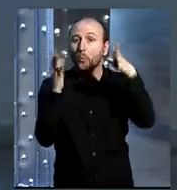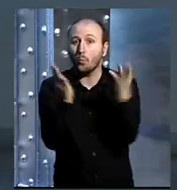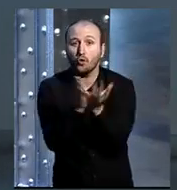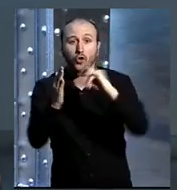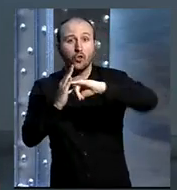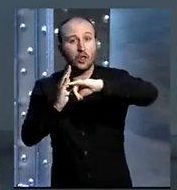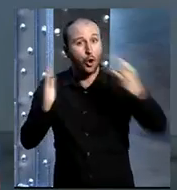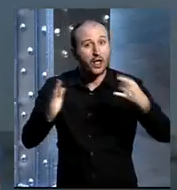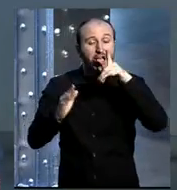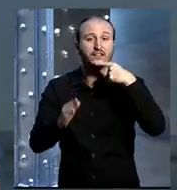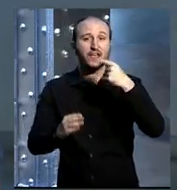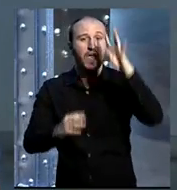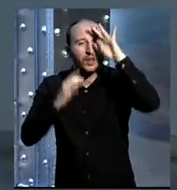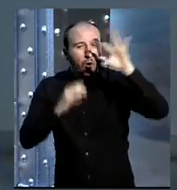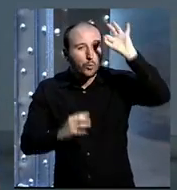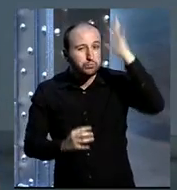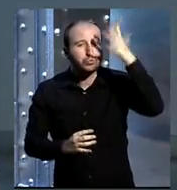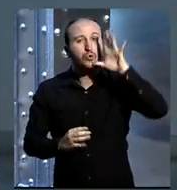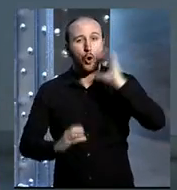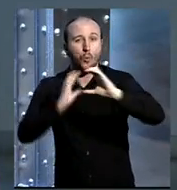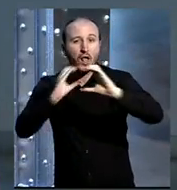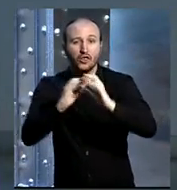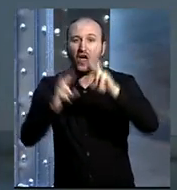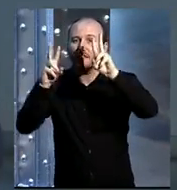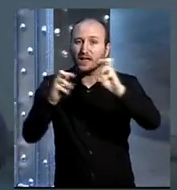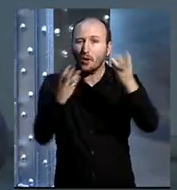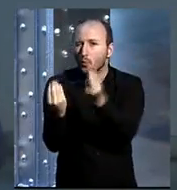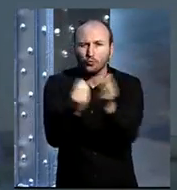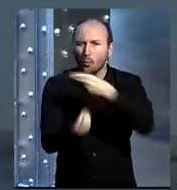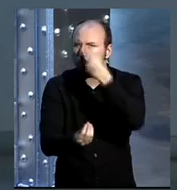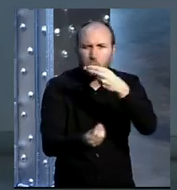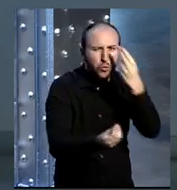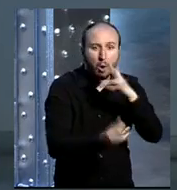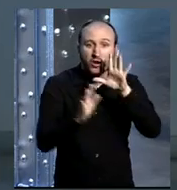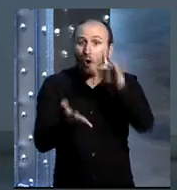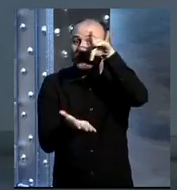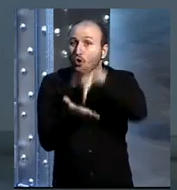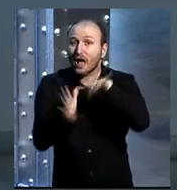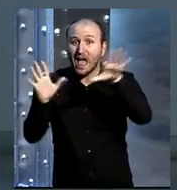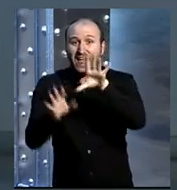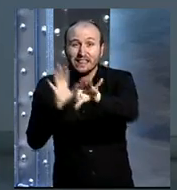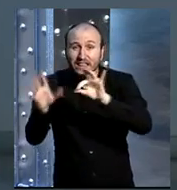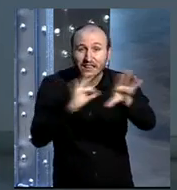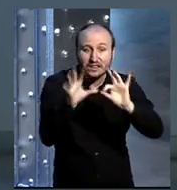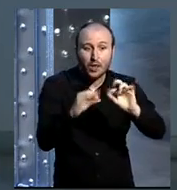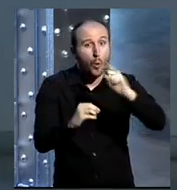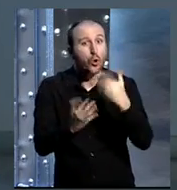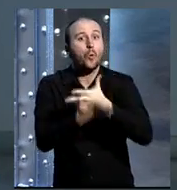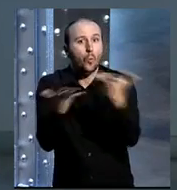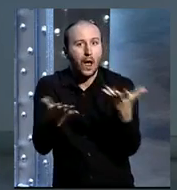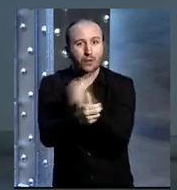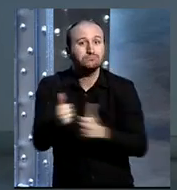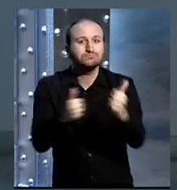y la comunicación hay cantidad de temas relevantes, pero si tuviéramos que elegir 10, uno de ellos sin ninguna duda sería